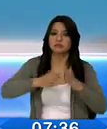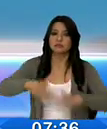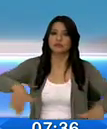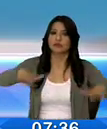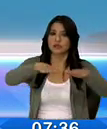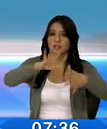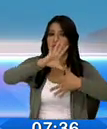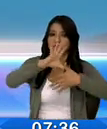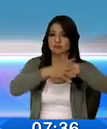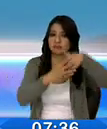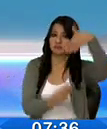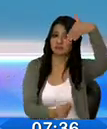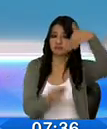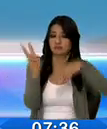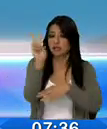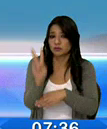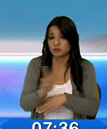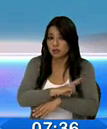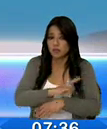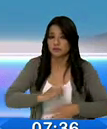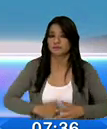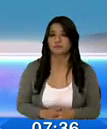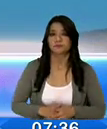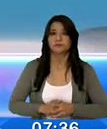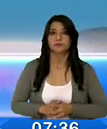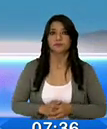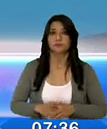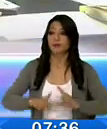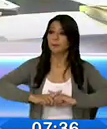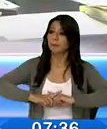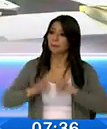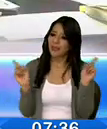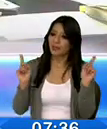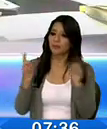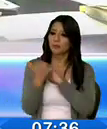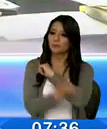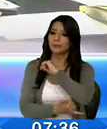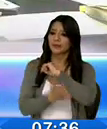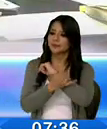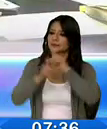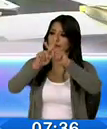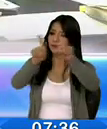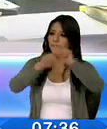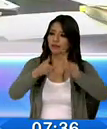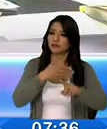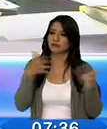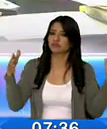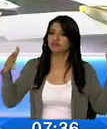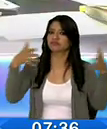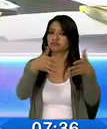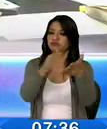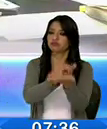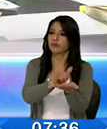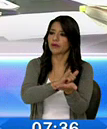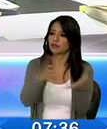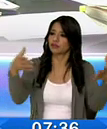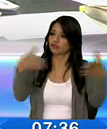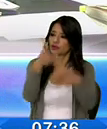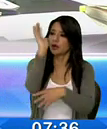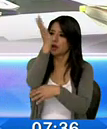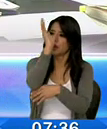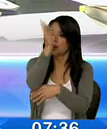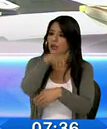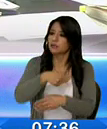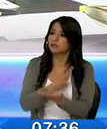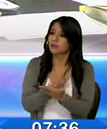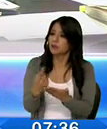comunidad, en este caso, venezolana. Pero mientras los líderes del planeta se concentran en Nueva York, en la sede de la ONU, para dar su discurso esta